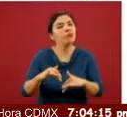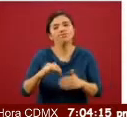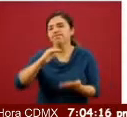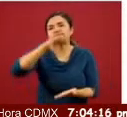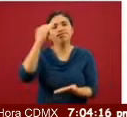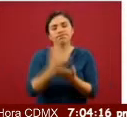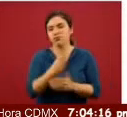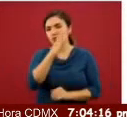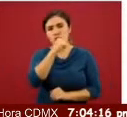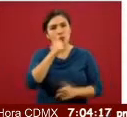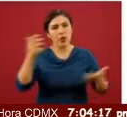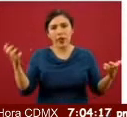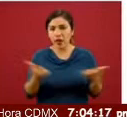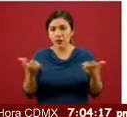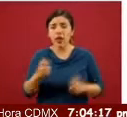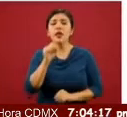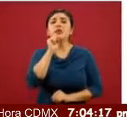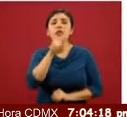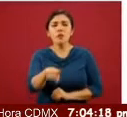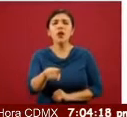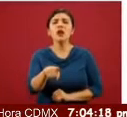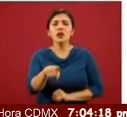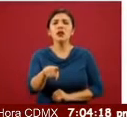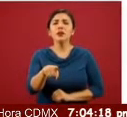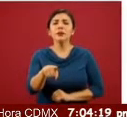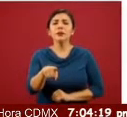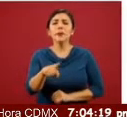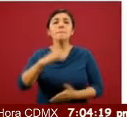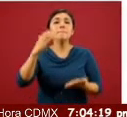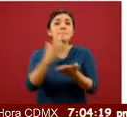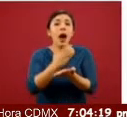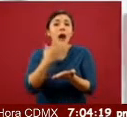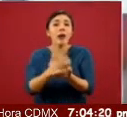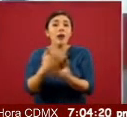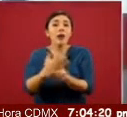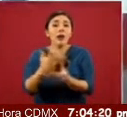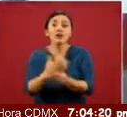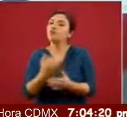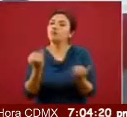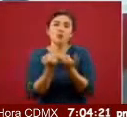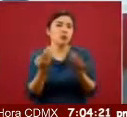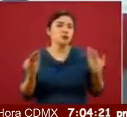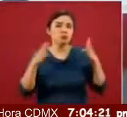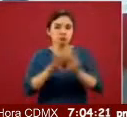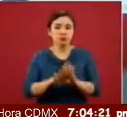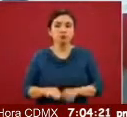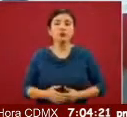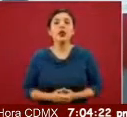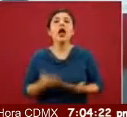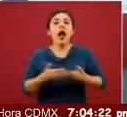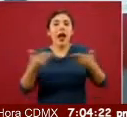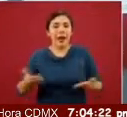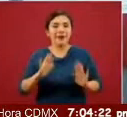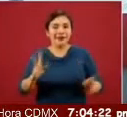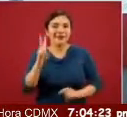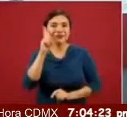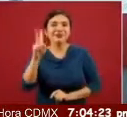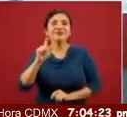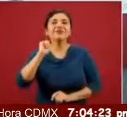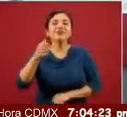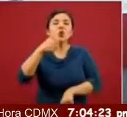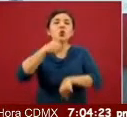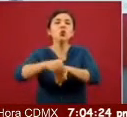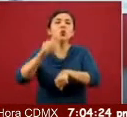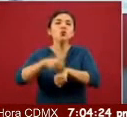suspendidas, y también los bares. Bien, pasemos entonces ahora sí a la actualización de los números a